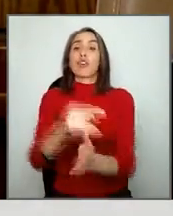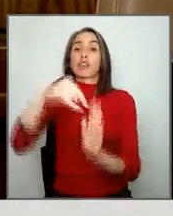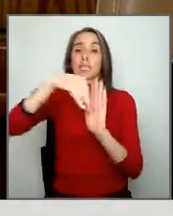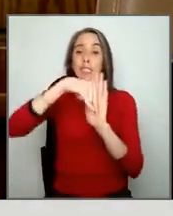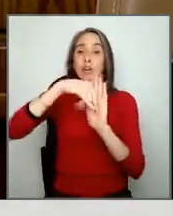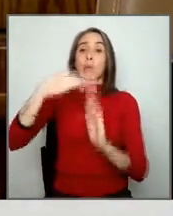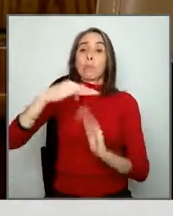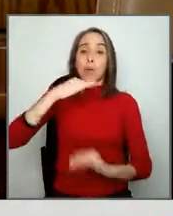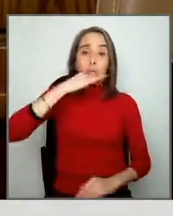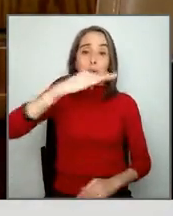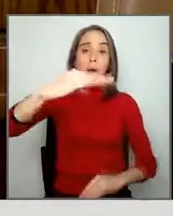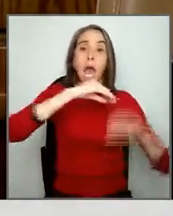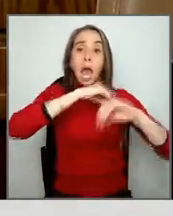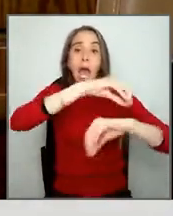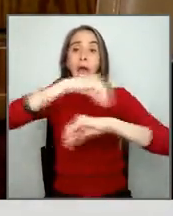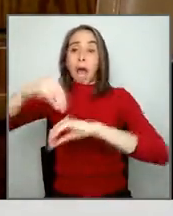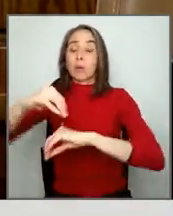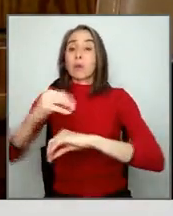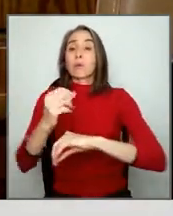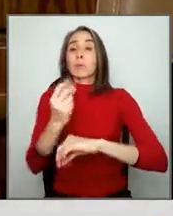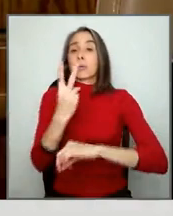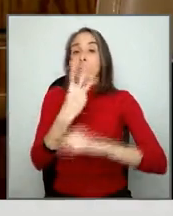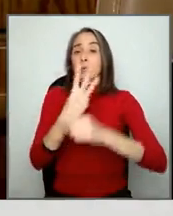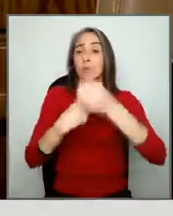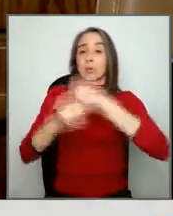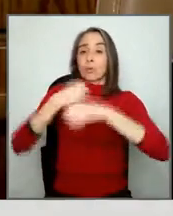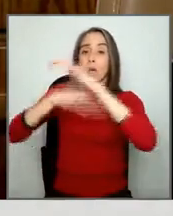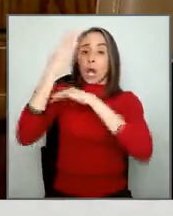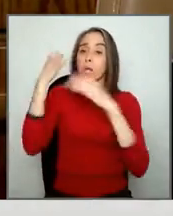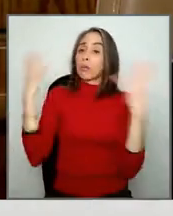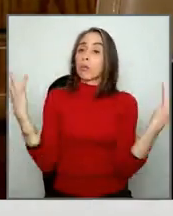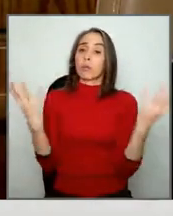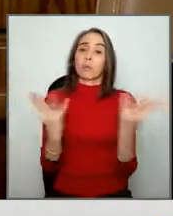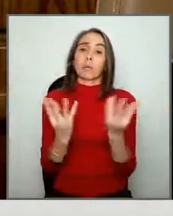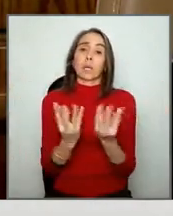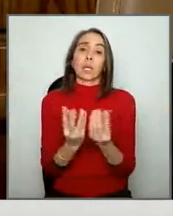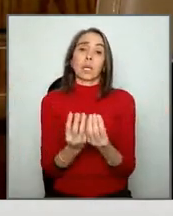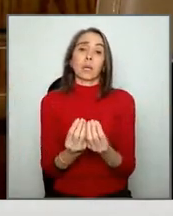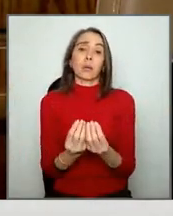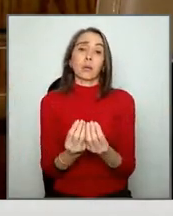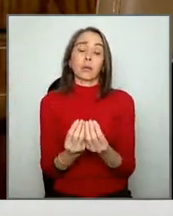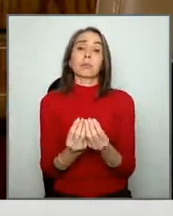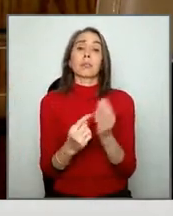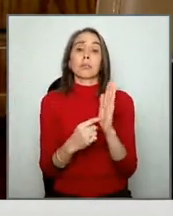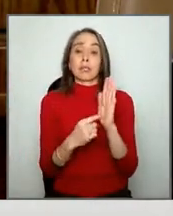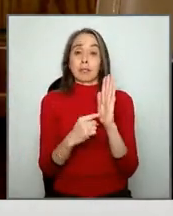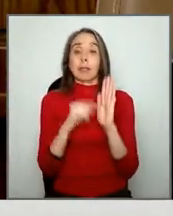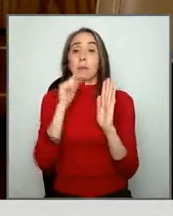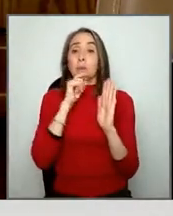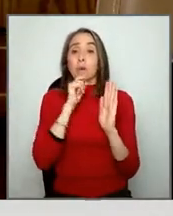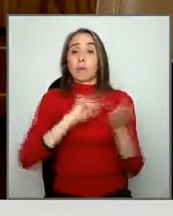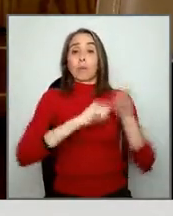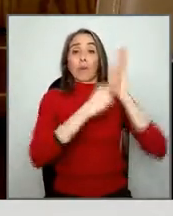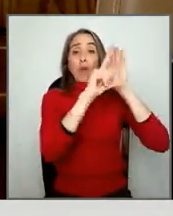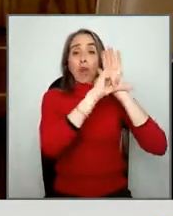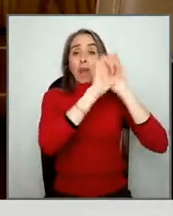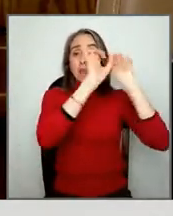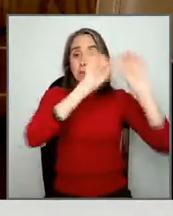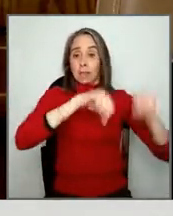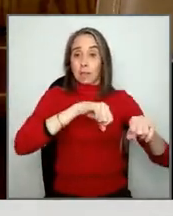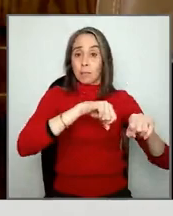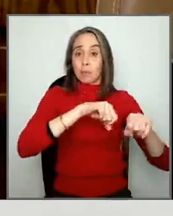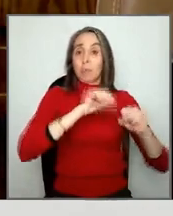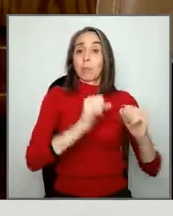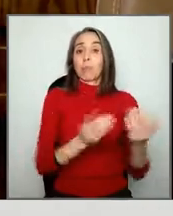en el último tiempo está muy deprimida y esta ley puede ir en la solución de esta problemática